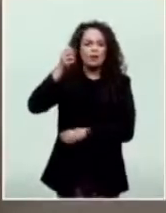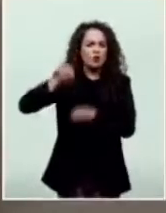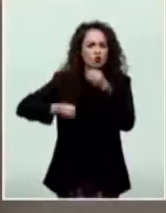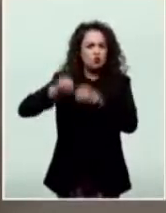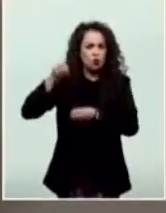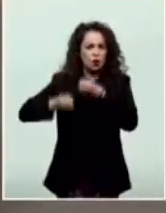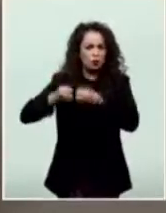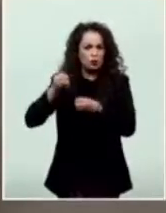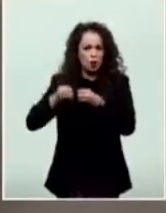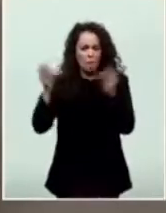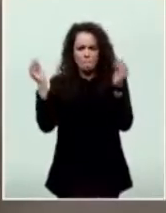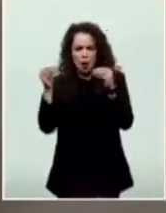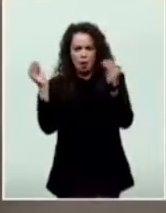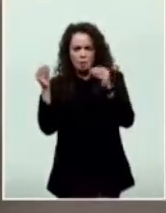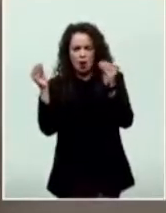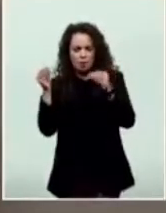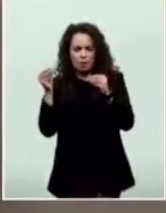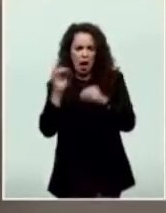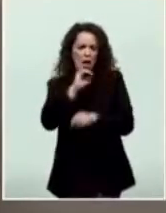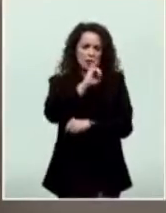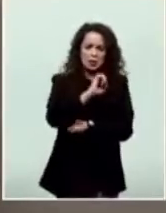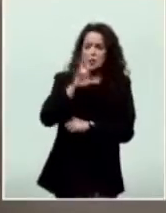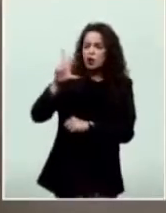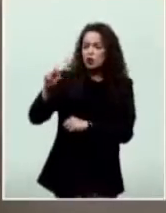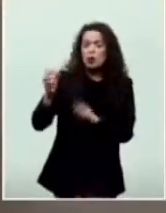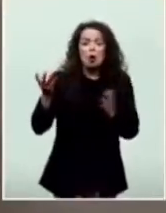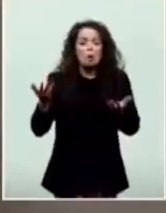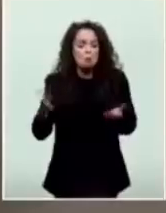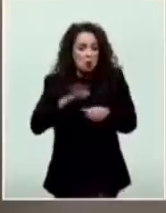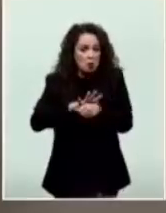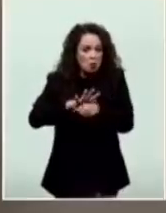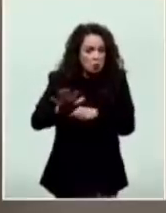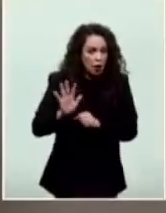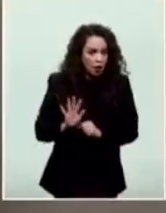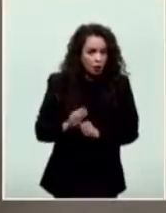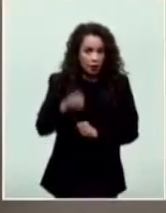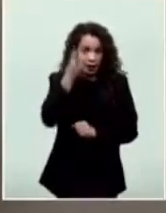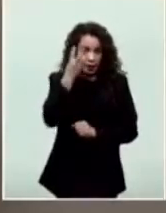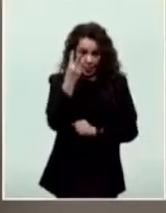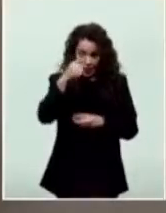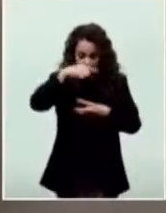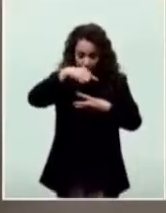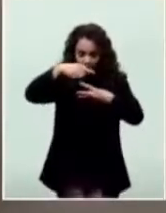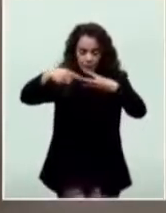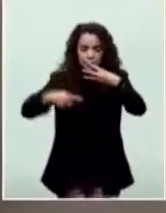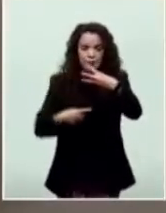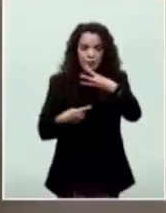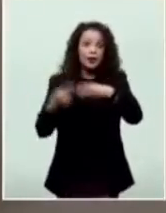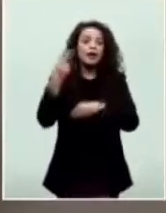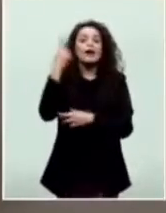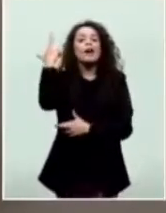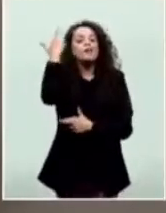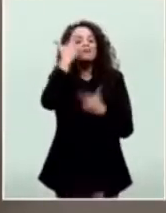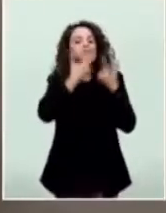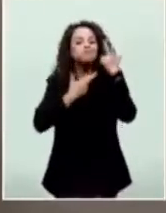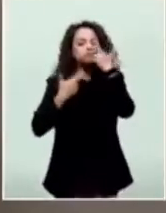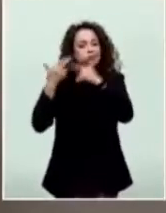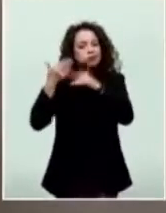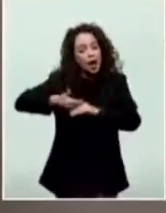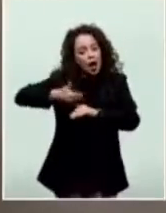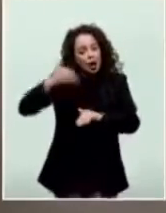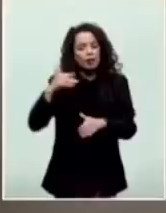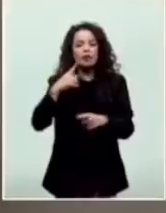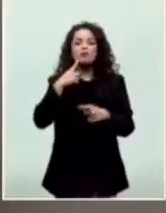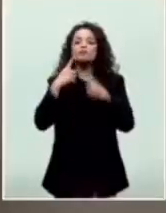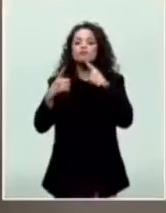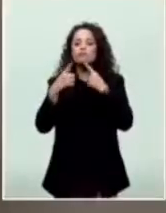hasta qué punto sí y hasta qué punto no. Por lo menos estos tres aspectos los tendremos que revisar y discutir. No